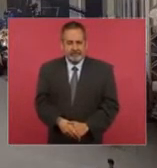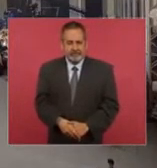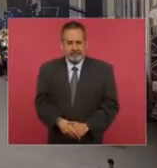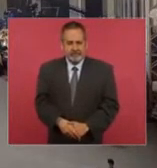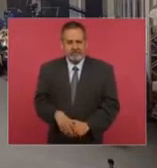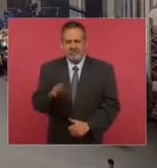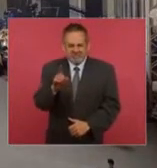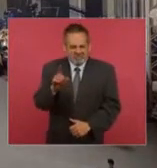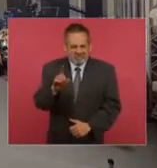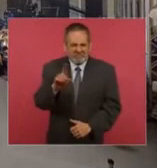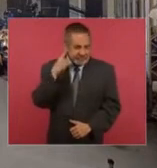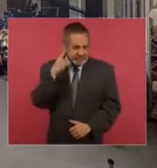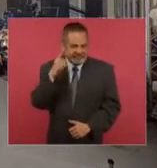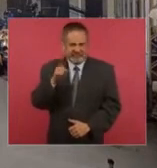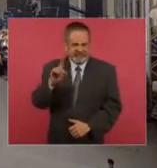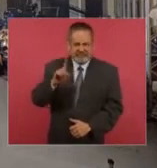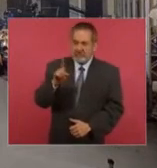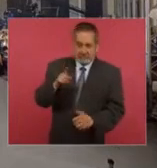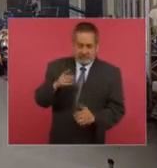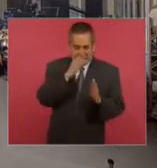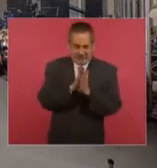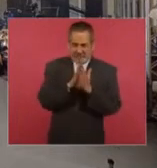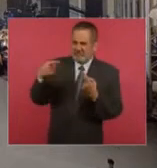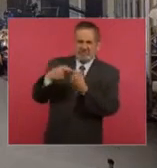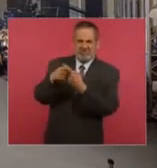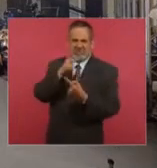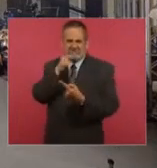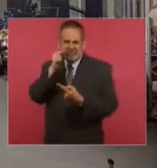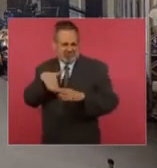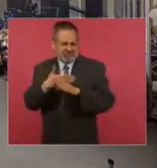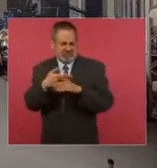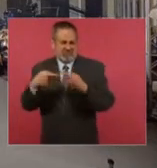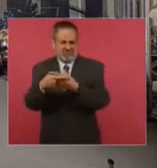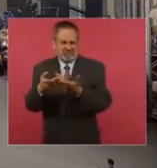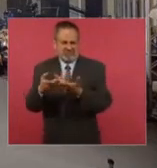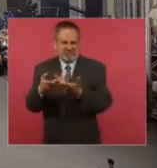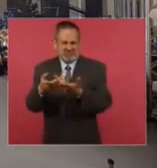el papa contra las propias sagradas escrituras Andá